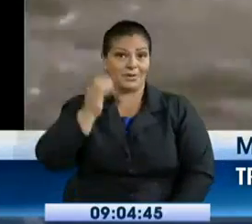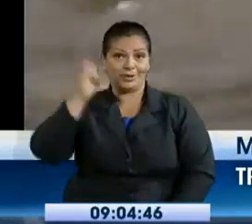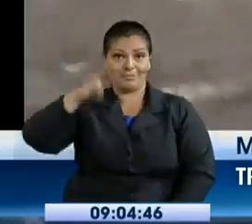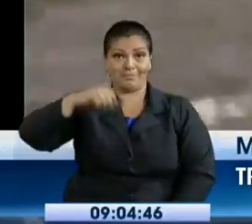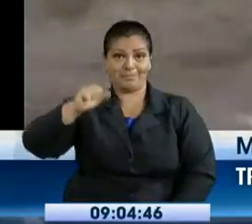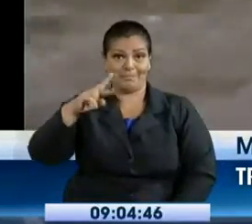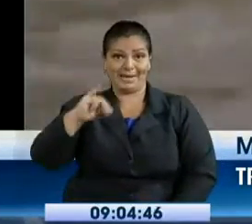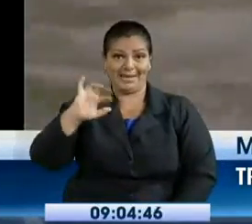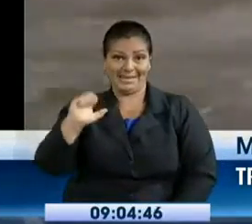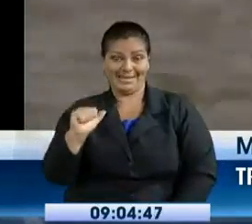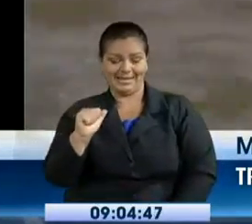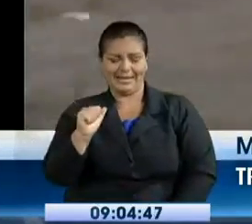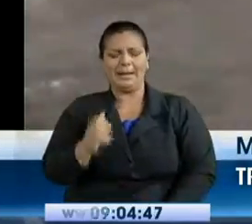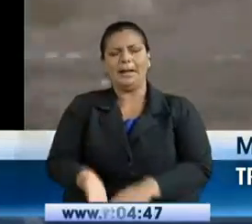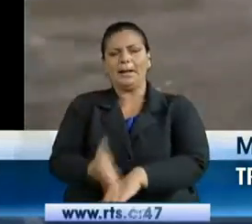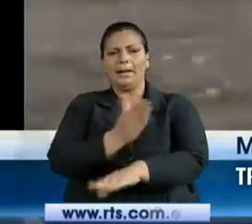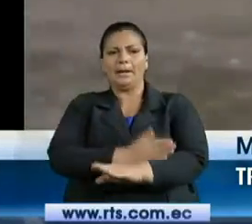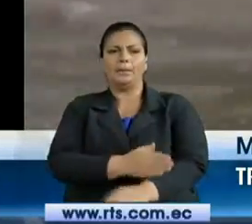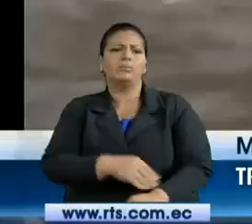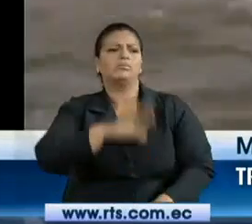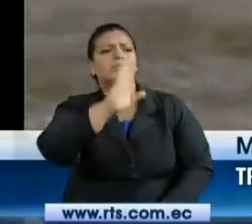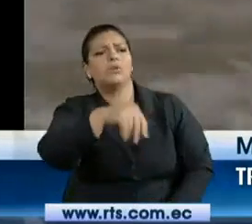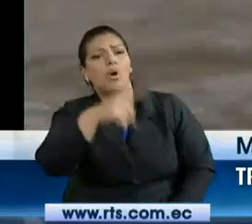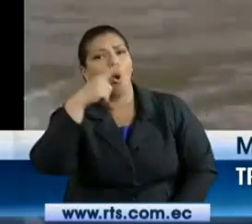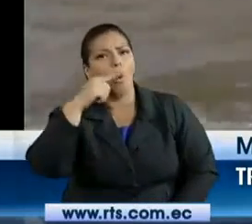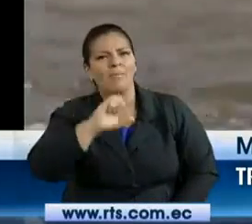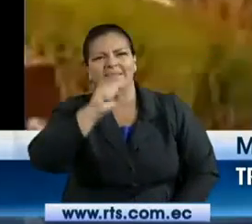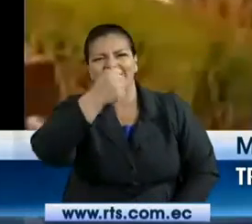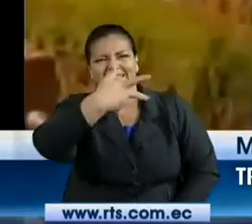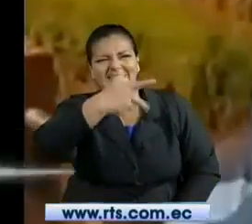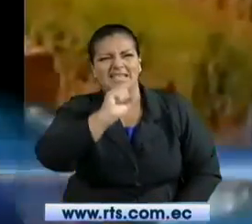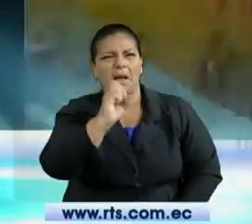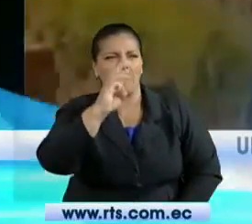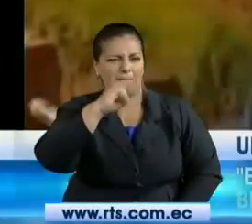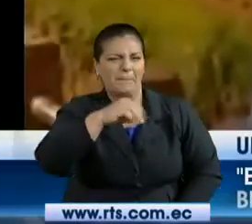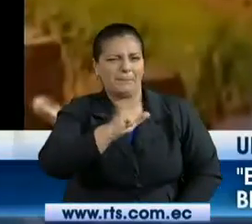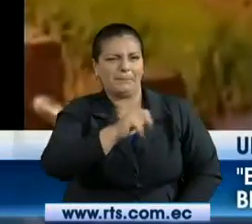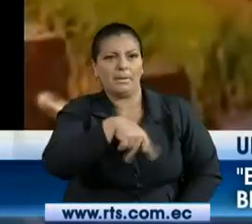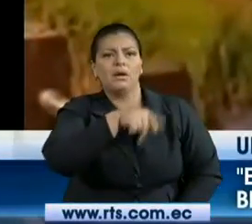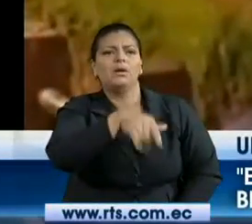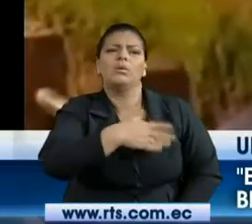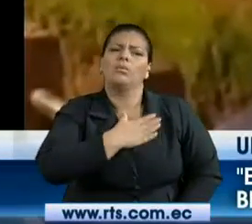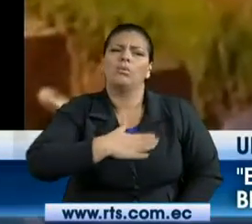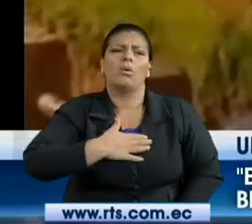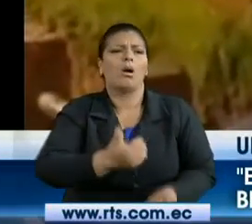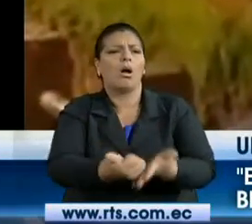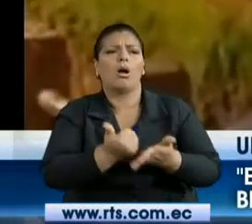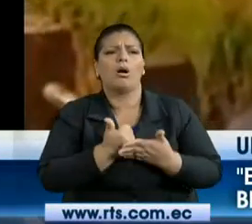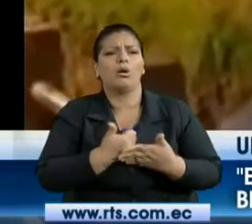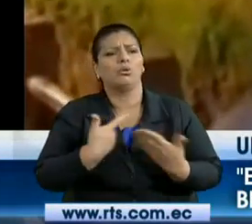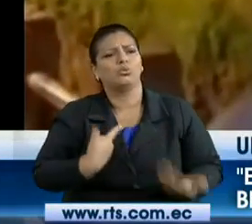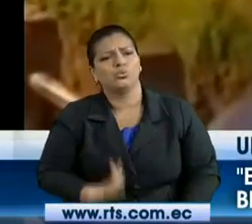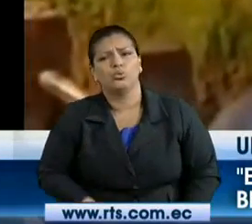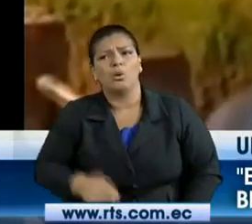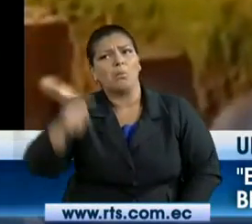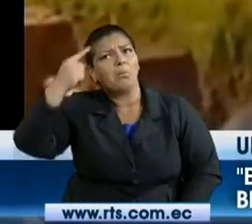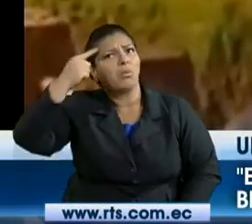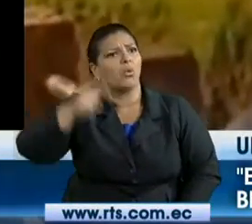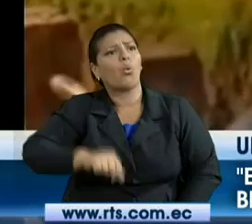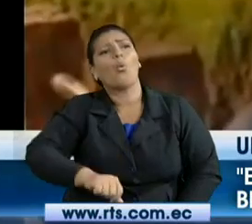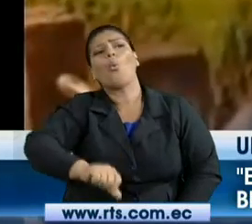los liberaría de una brujería. Sobrino y cuñado. Y le ha tocado a ella el último bañas y le vence el cuerpo.